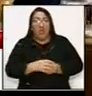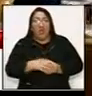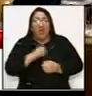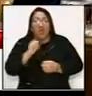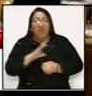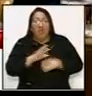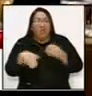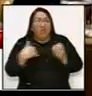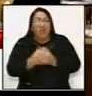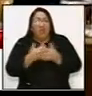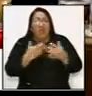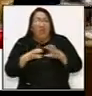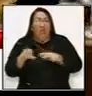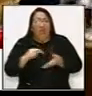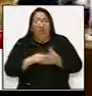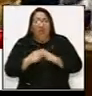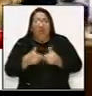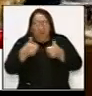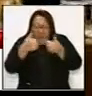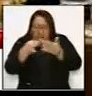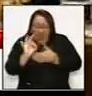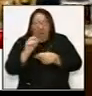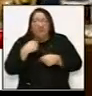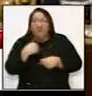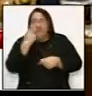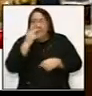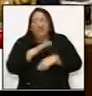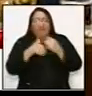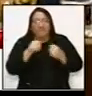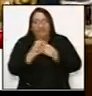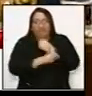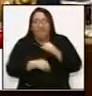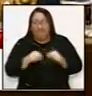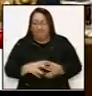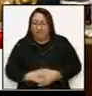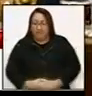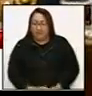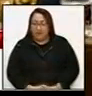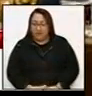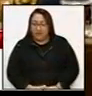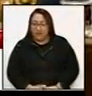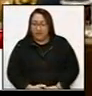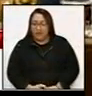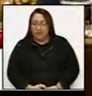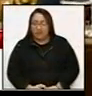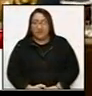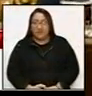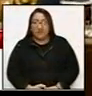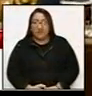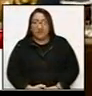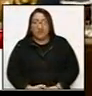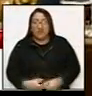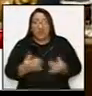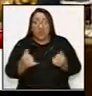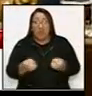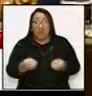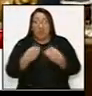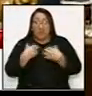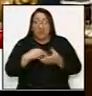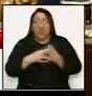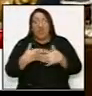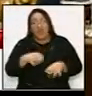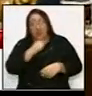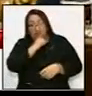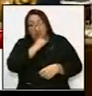que todo se había hecho en forma correcta. Eso lo ha visto todo el país. Y que ahora no vengan, porque ya estamos